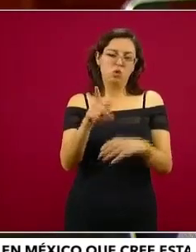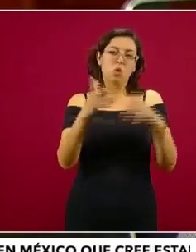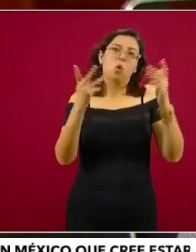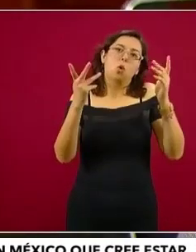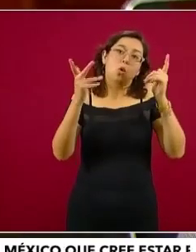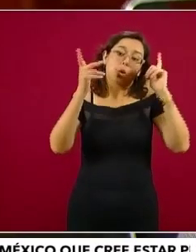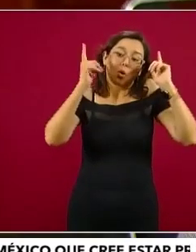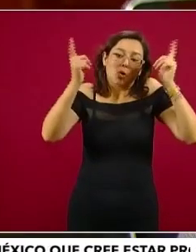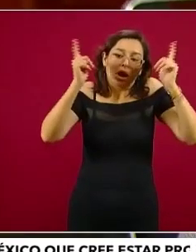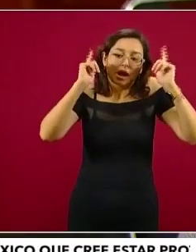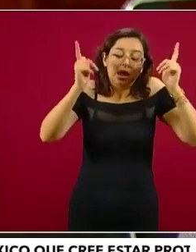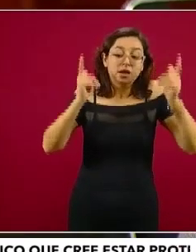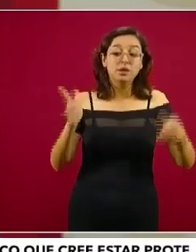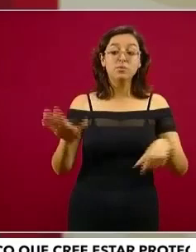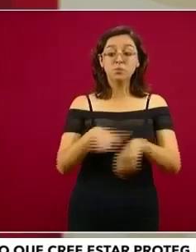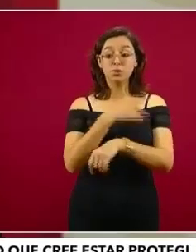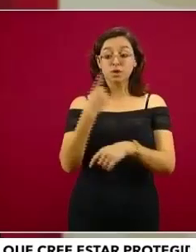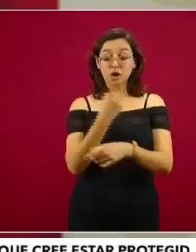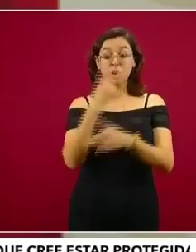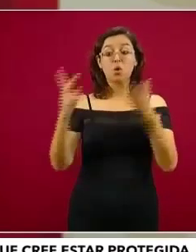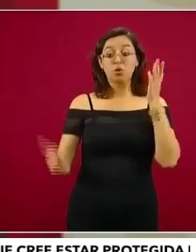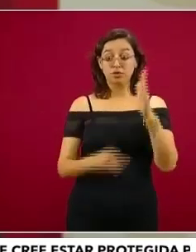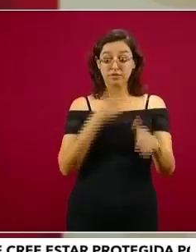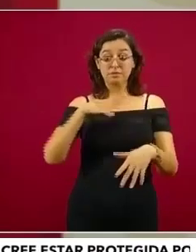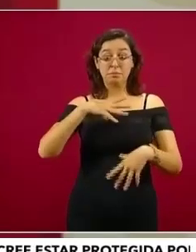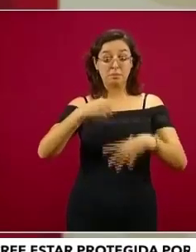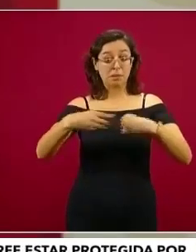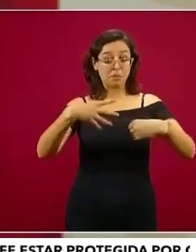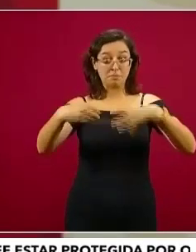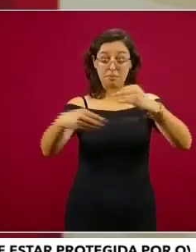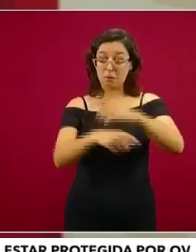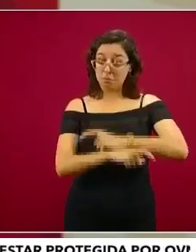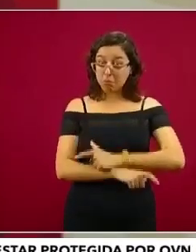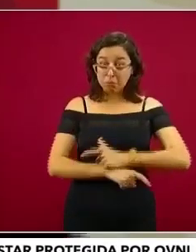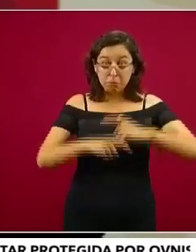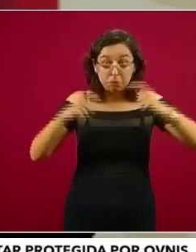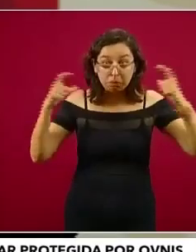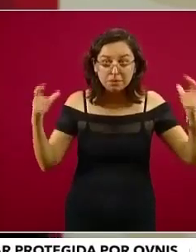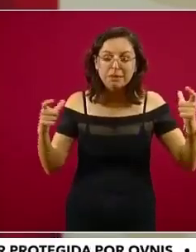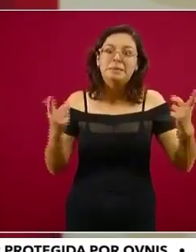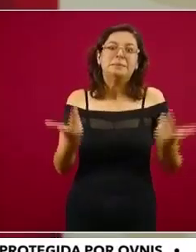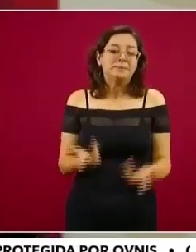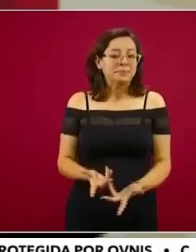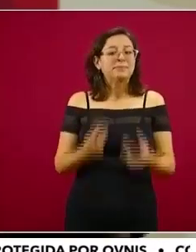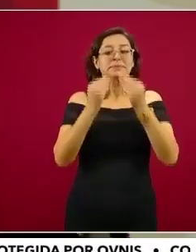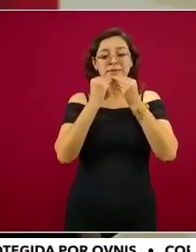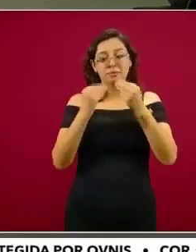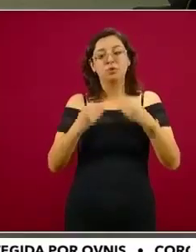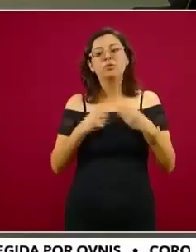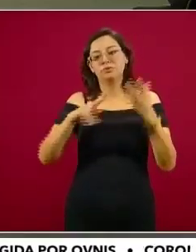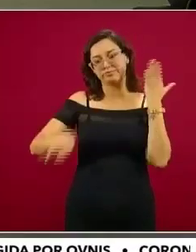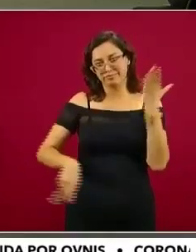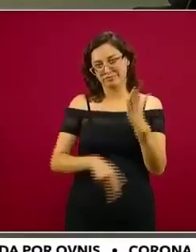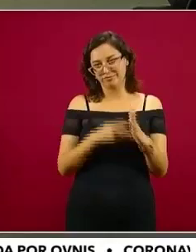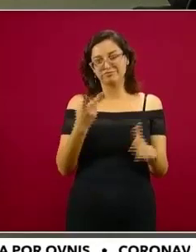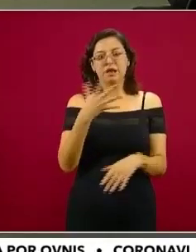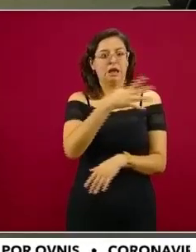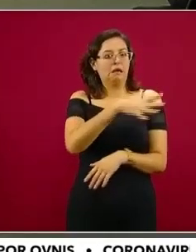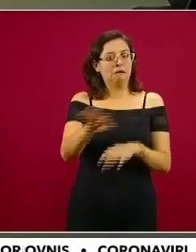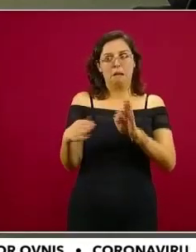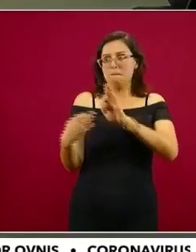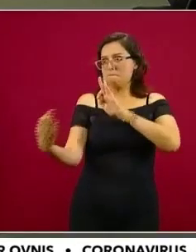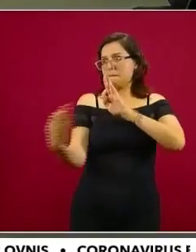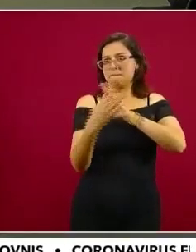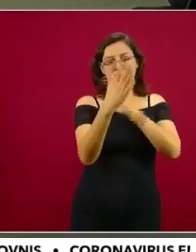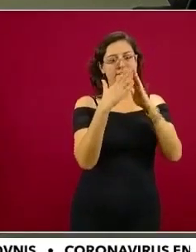Ojalá, porque básicamente si reemergiera la epidemia con la intensidad de su inicio, sí necesitaríamos intervenciones generalizadas. De no ser